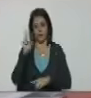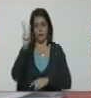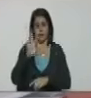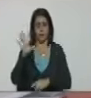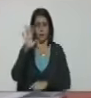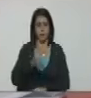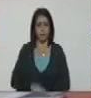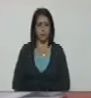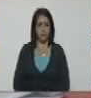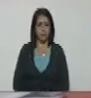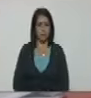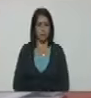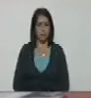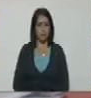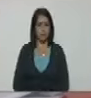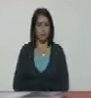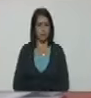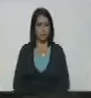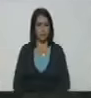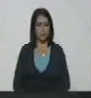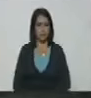Venezuela.